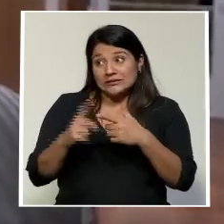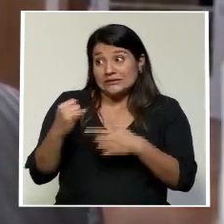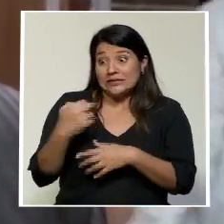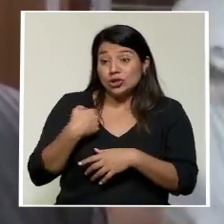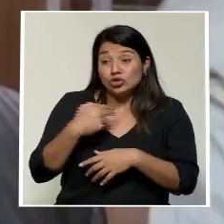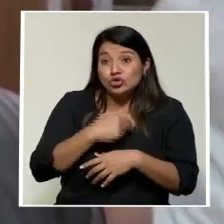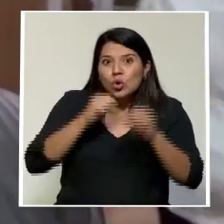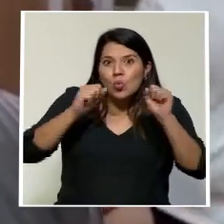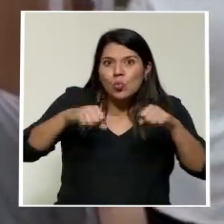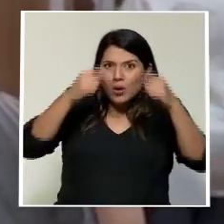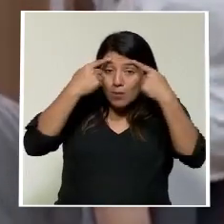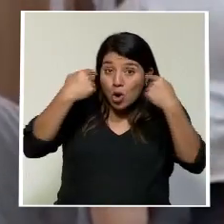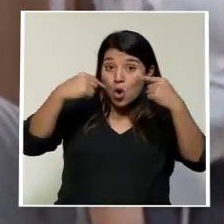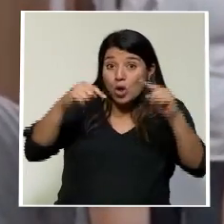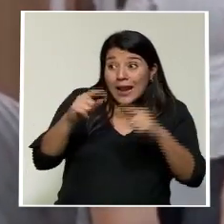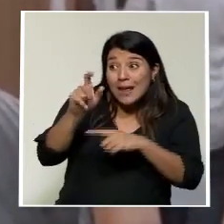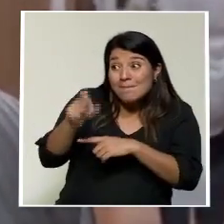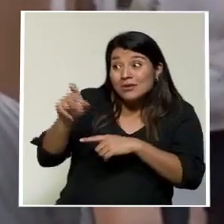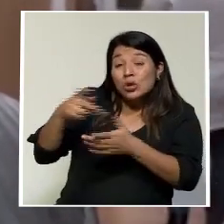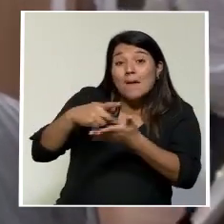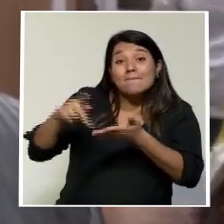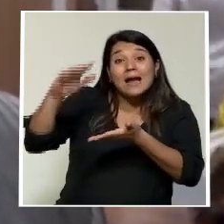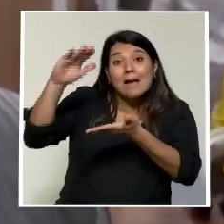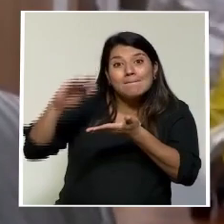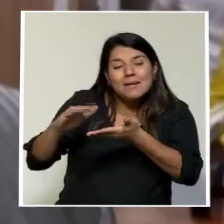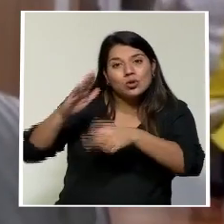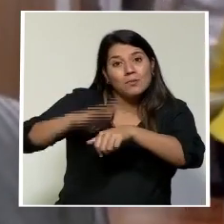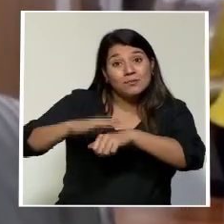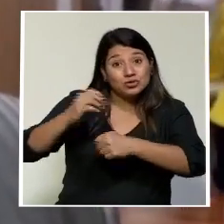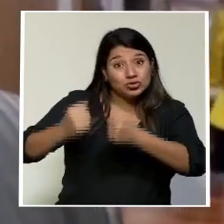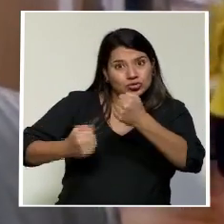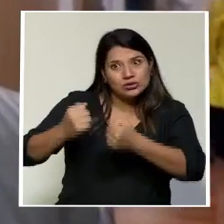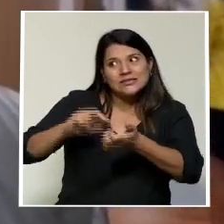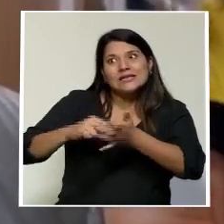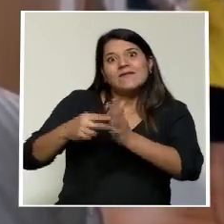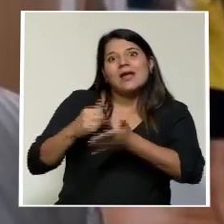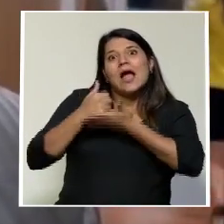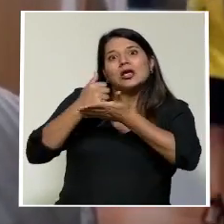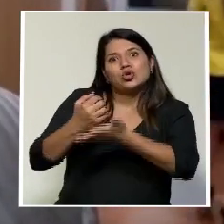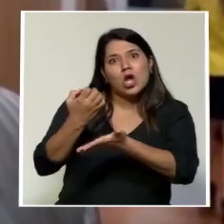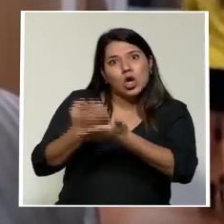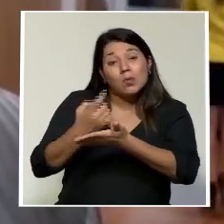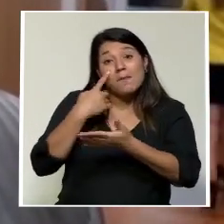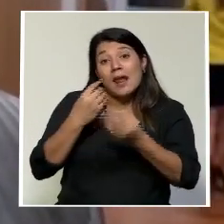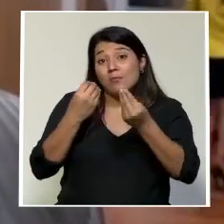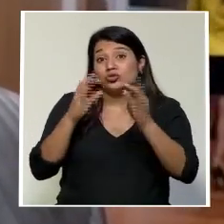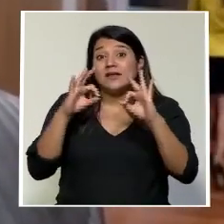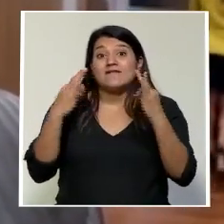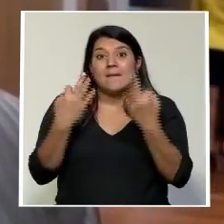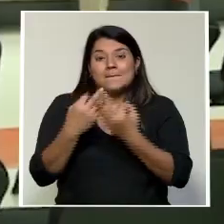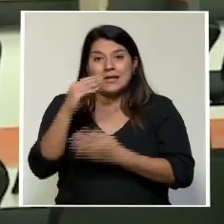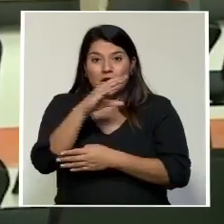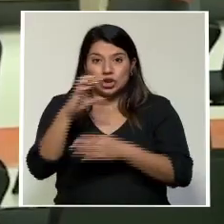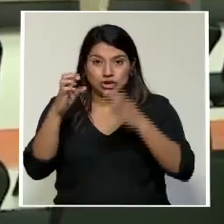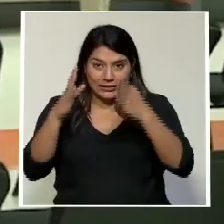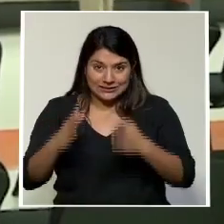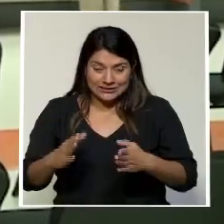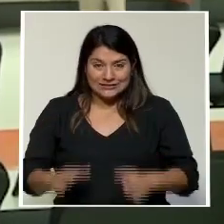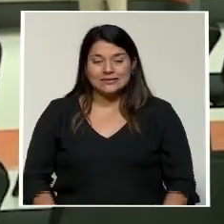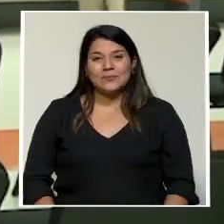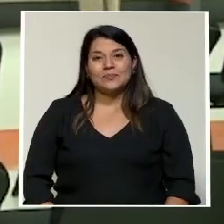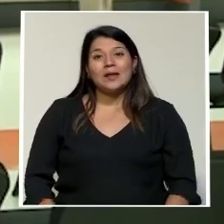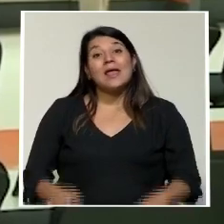rebajar el marchamo es darle un alivio económico a muchas familias costarricenses. Desde